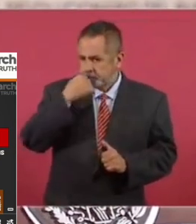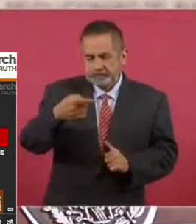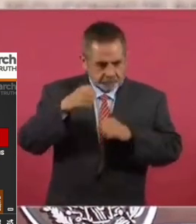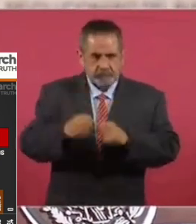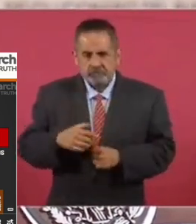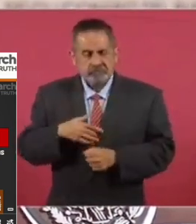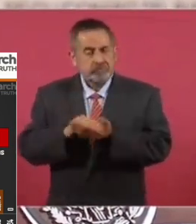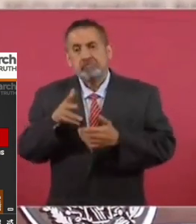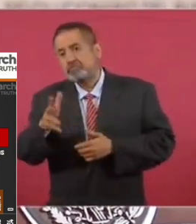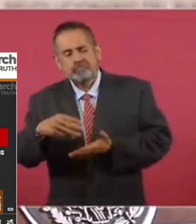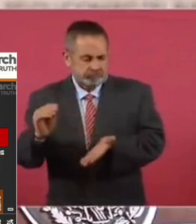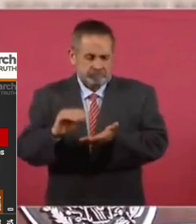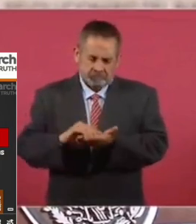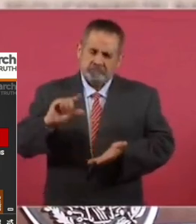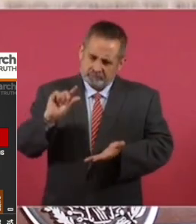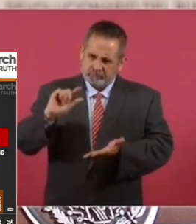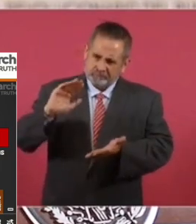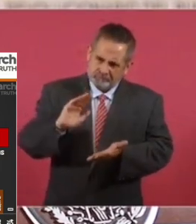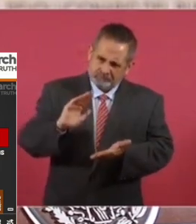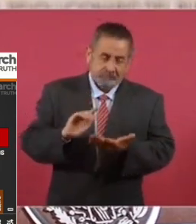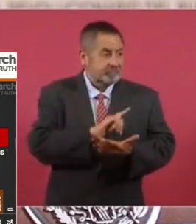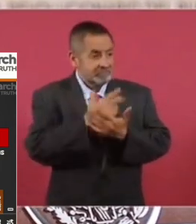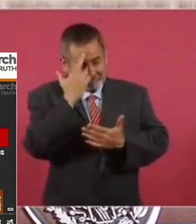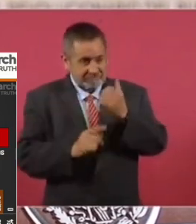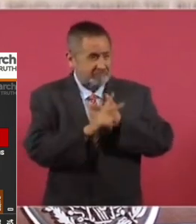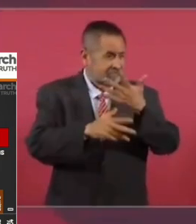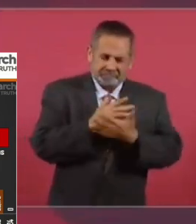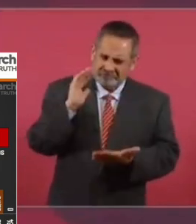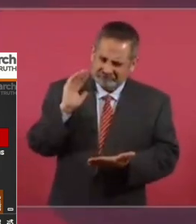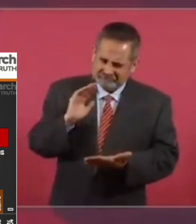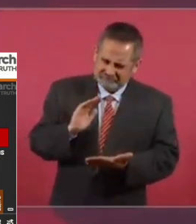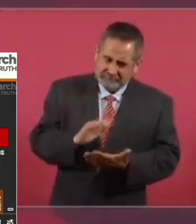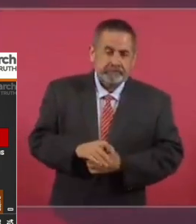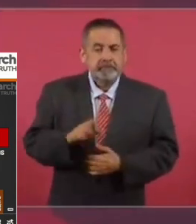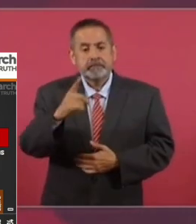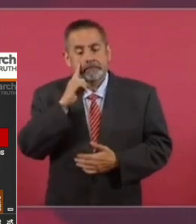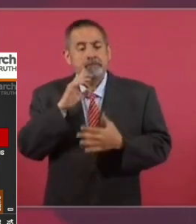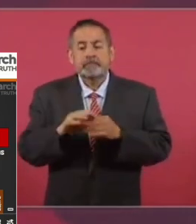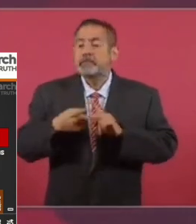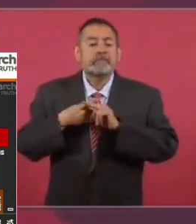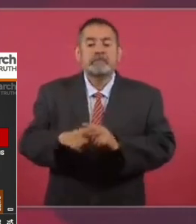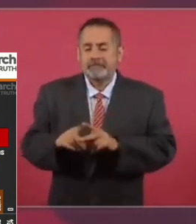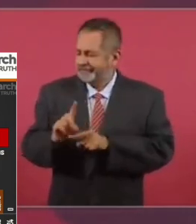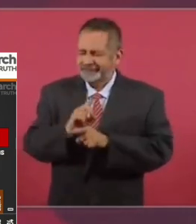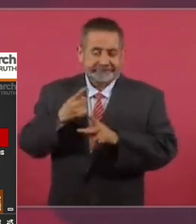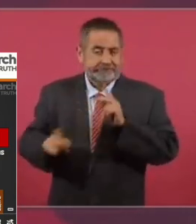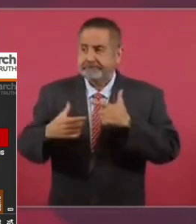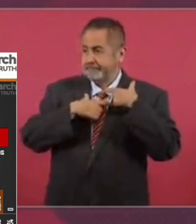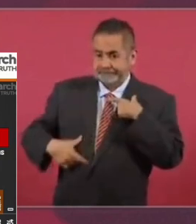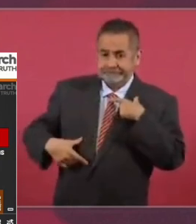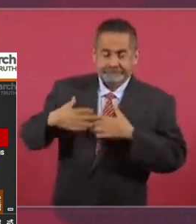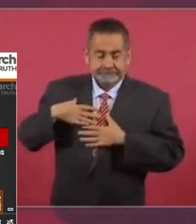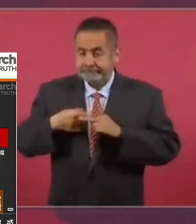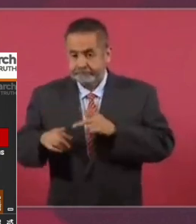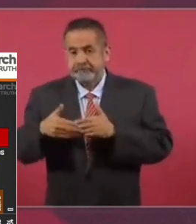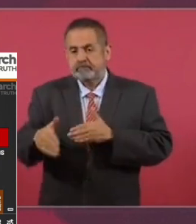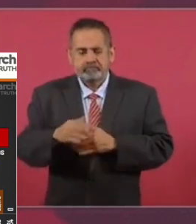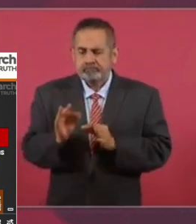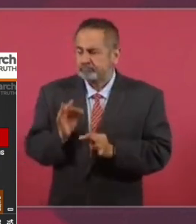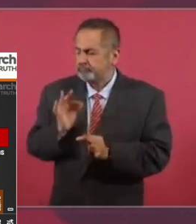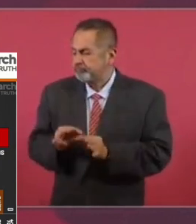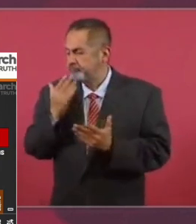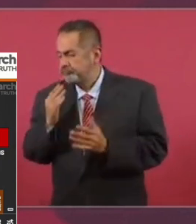garantizar que vamos a seguir bajando la incidencia delictiva. Porque hicimos al principio, desde el principio, lo